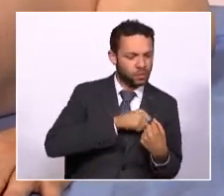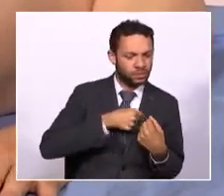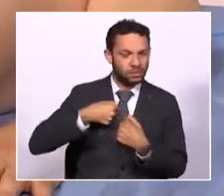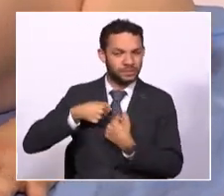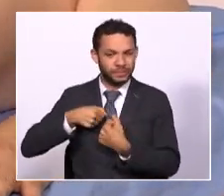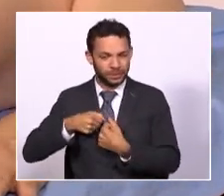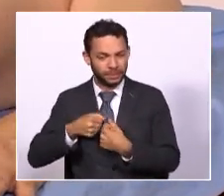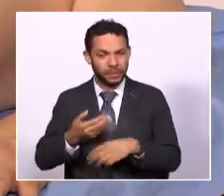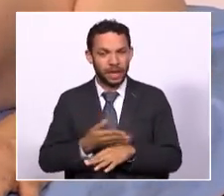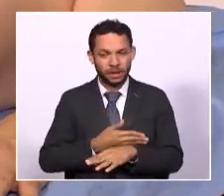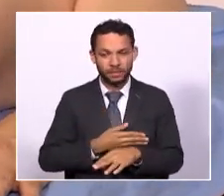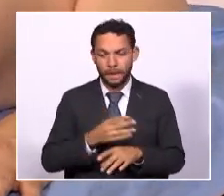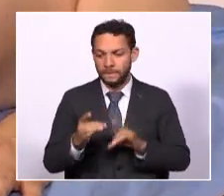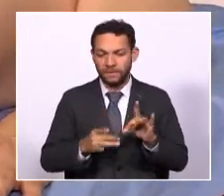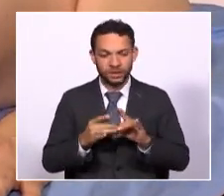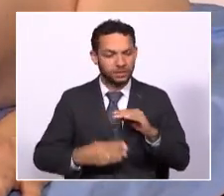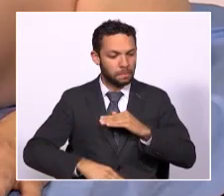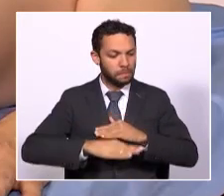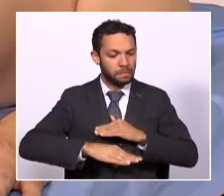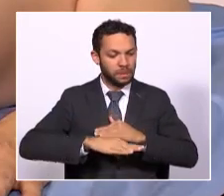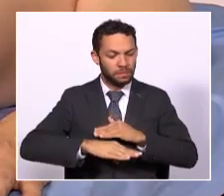rodillas de José están totalmente niveladas.